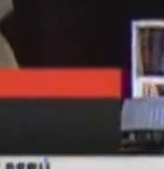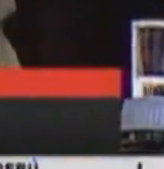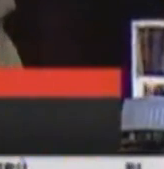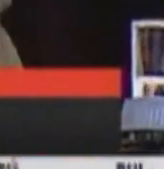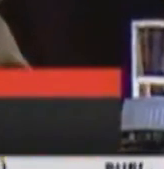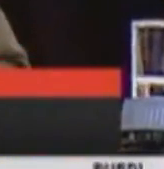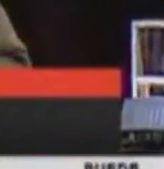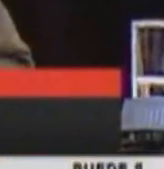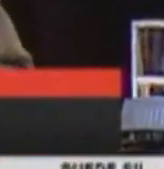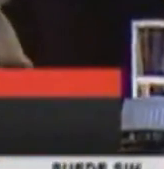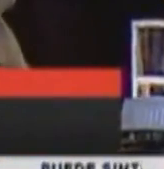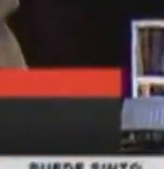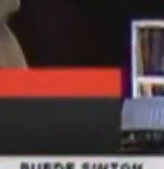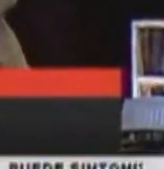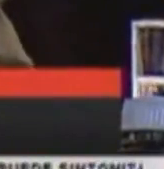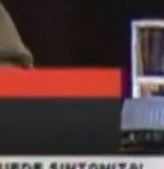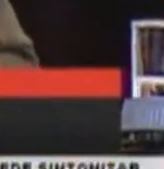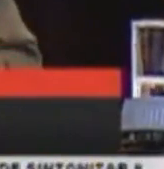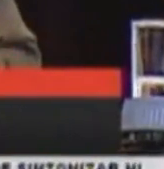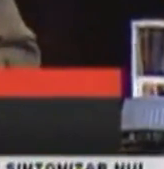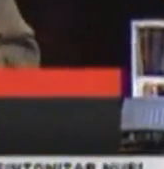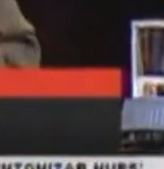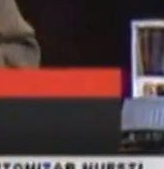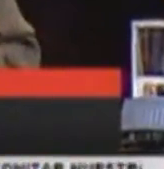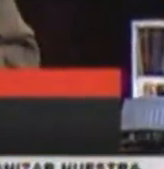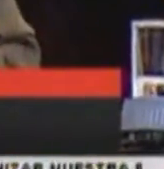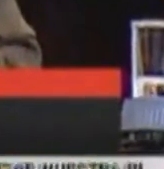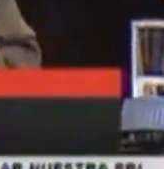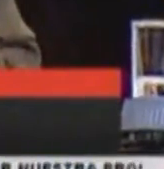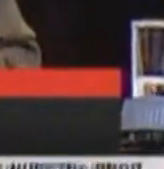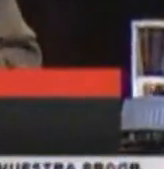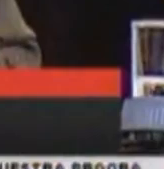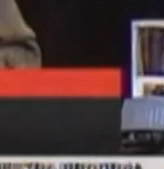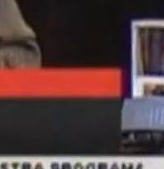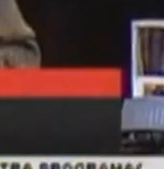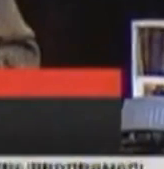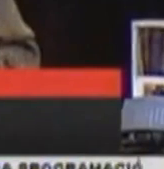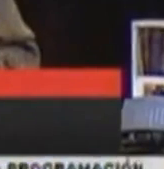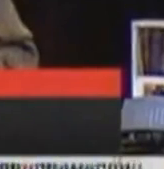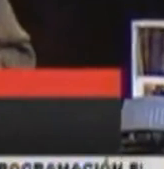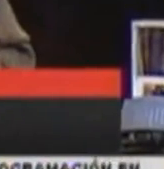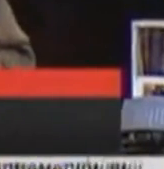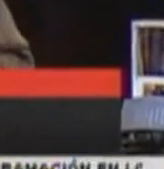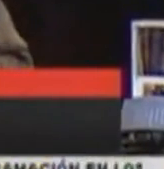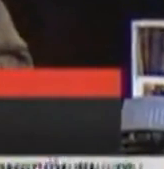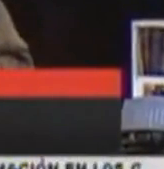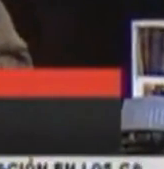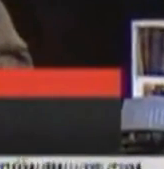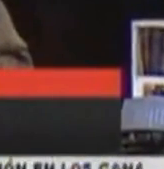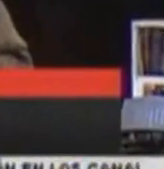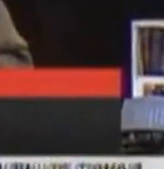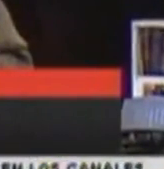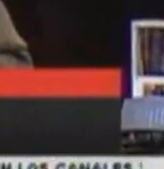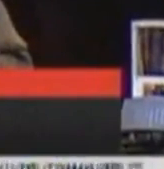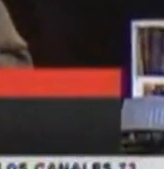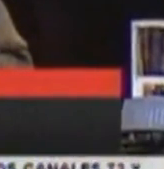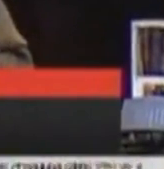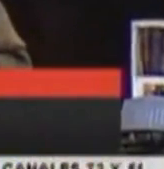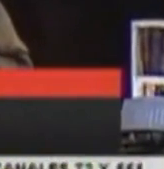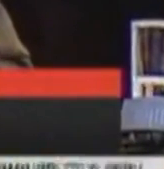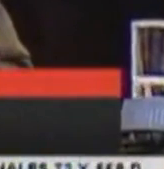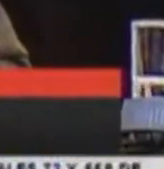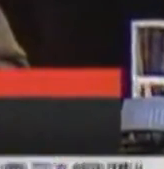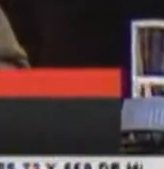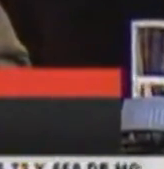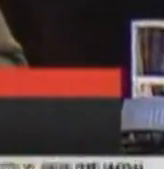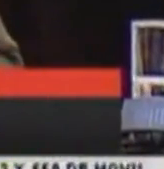distrito y son la suma, la operación real es la suma de los tres niveles de gobierno, ¿cierto? Para cualquier sector. Pero a veces